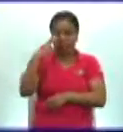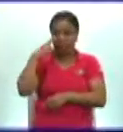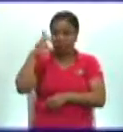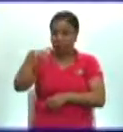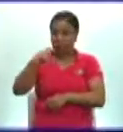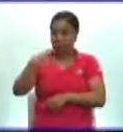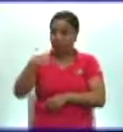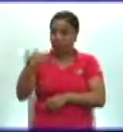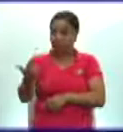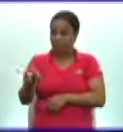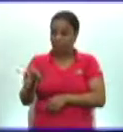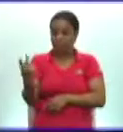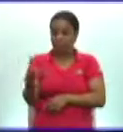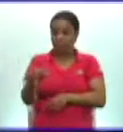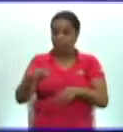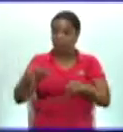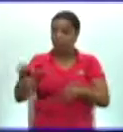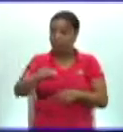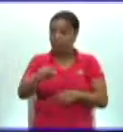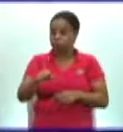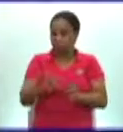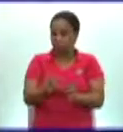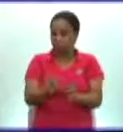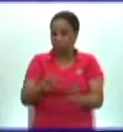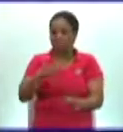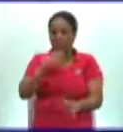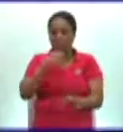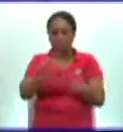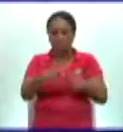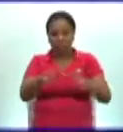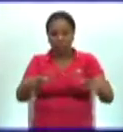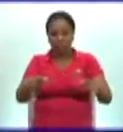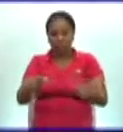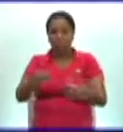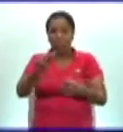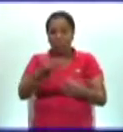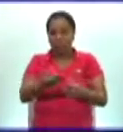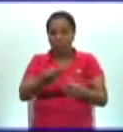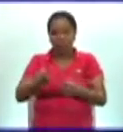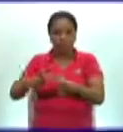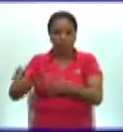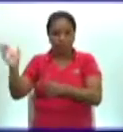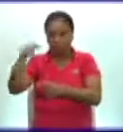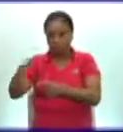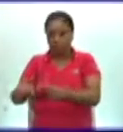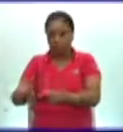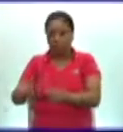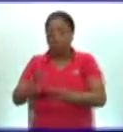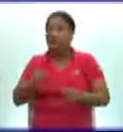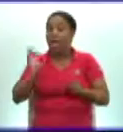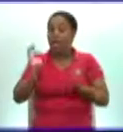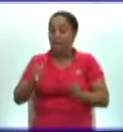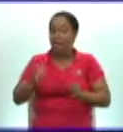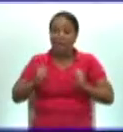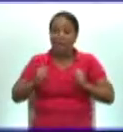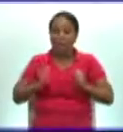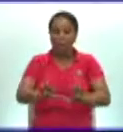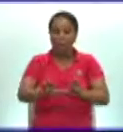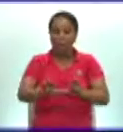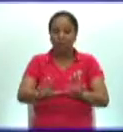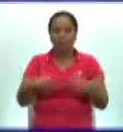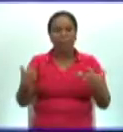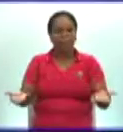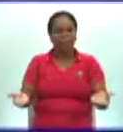nosotros cogimos dos carritos donde uno tenía mayor masa que el otro. Y al aplicarle la misma fuerza, ¿qué